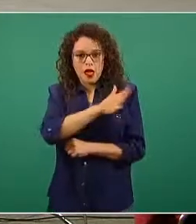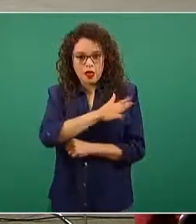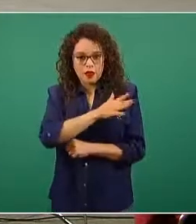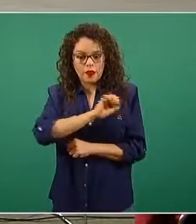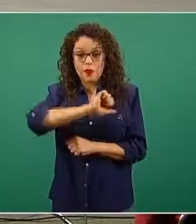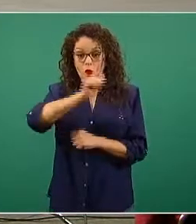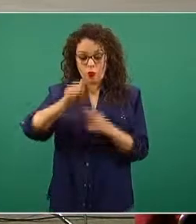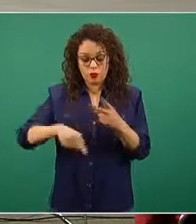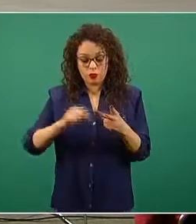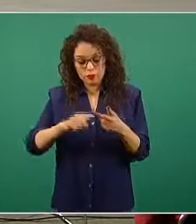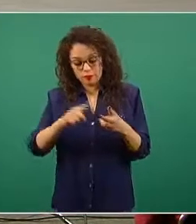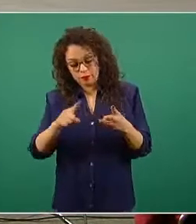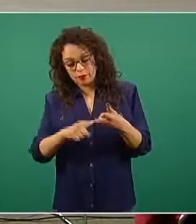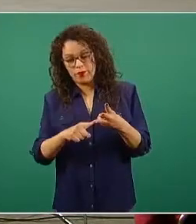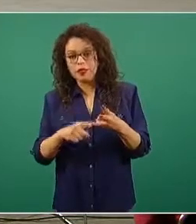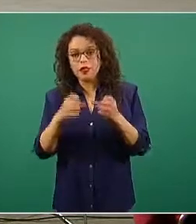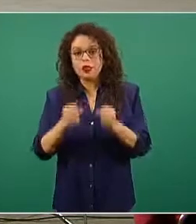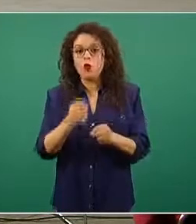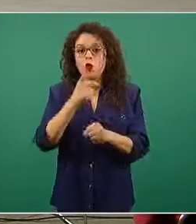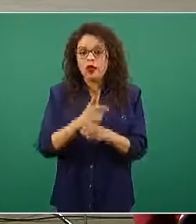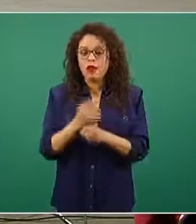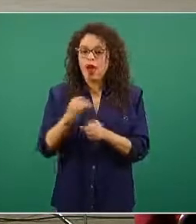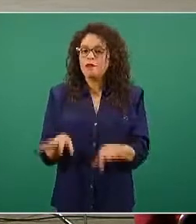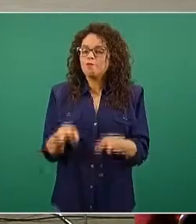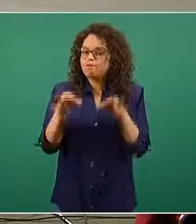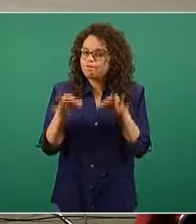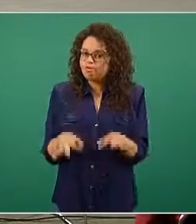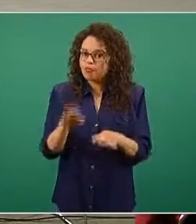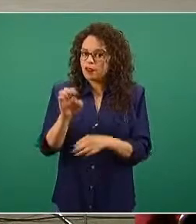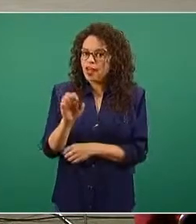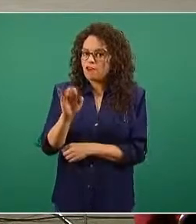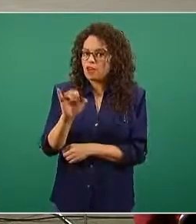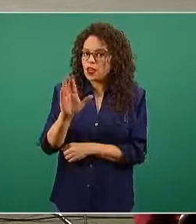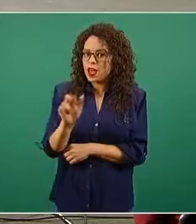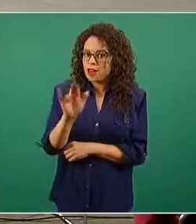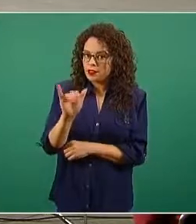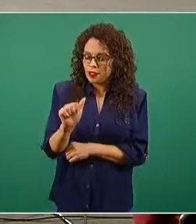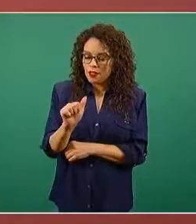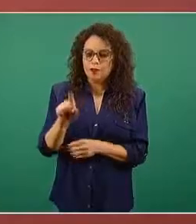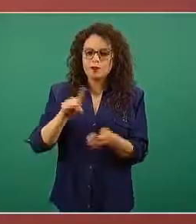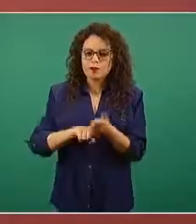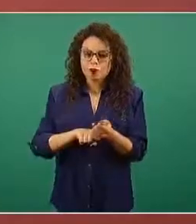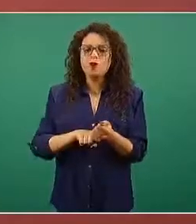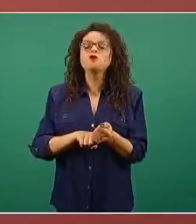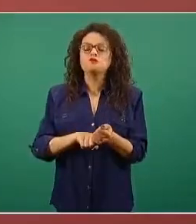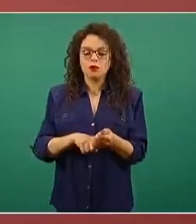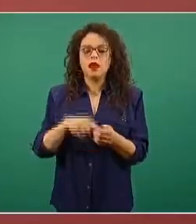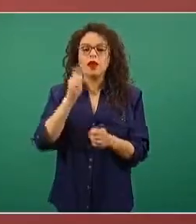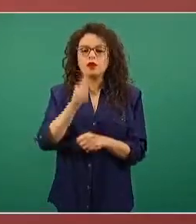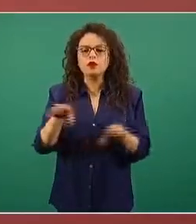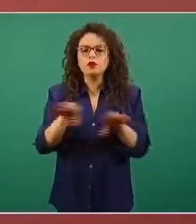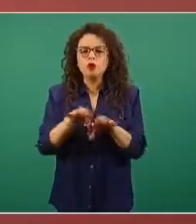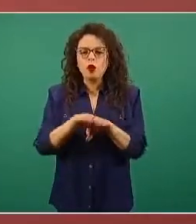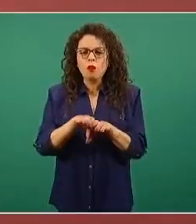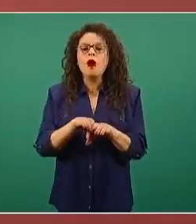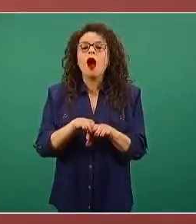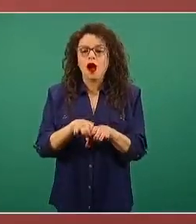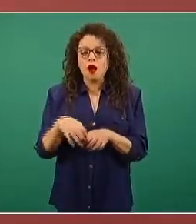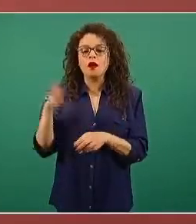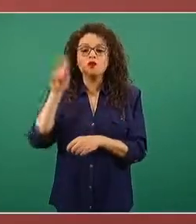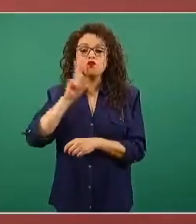y eficacia, como dije hace unos momentos, y estos devienen de la información de los ensayos clínicos.